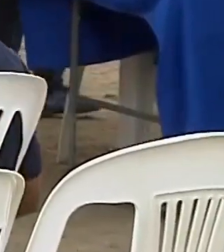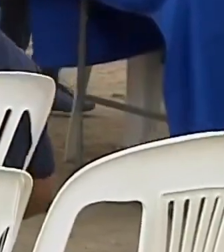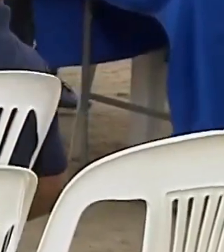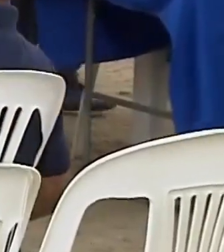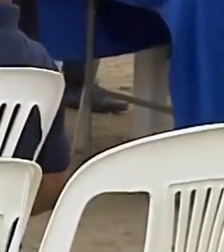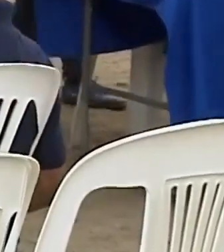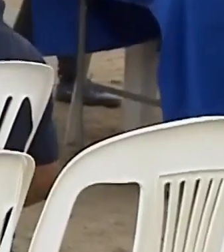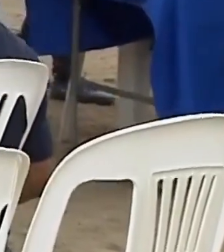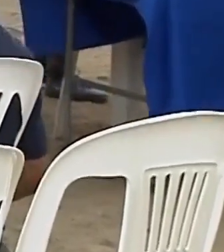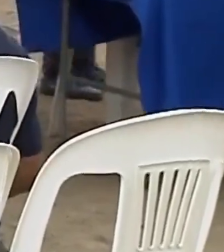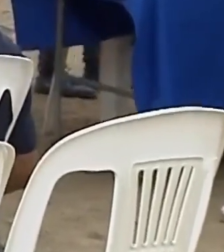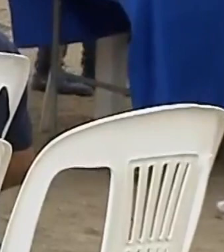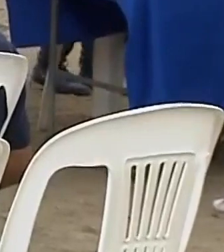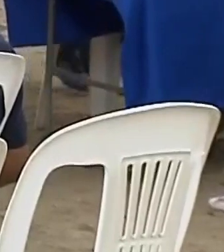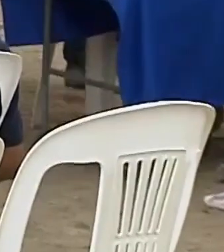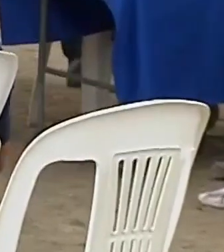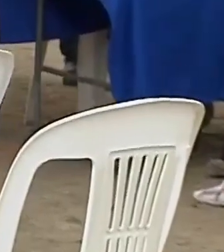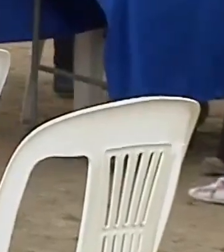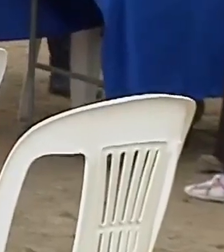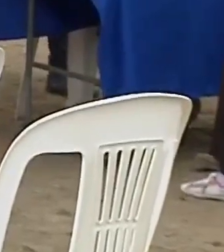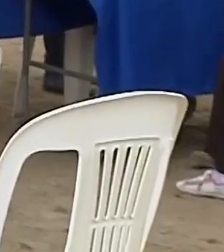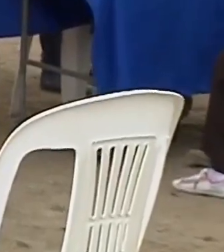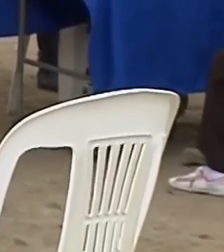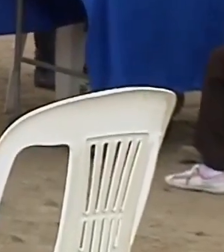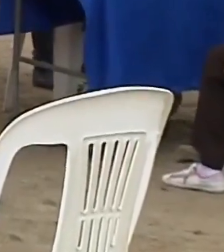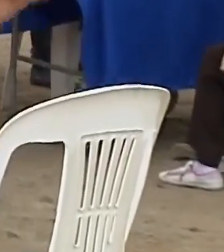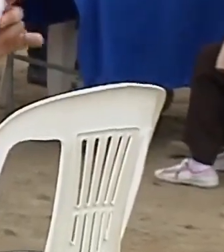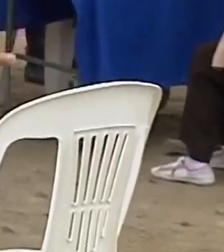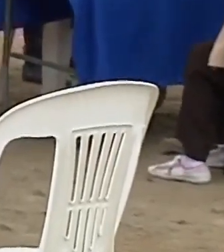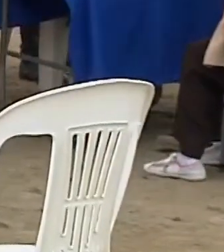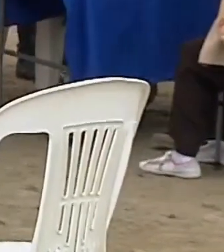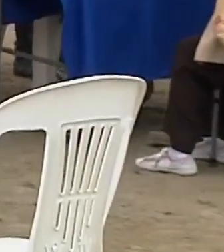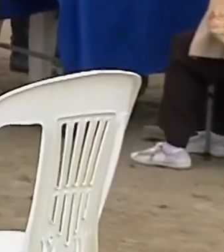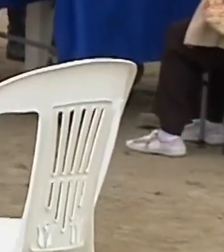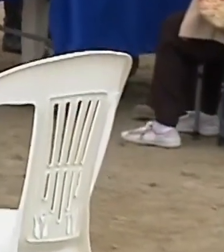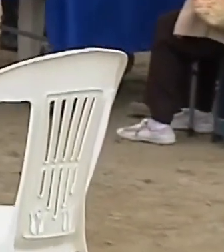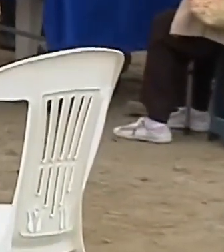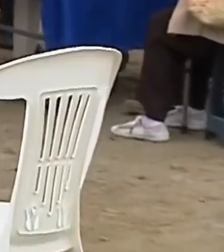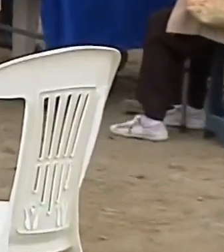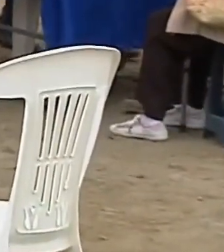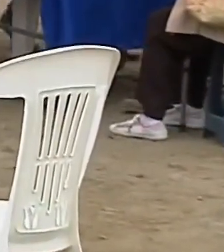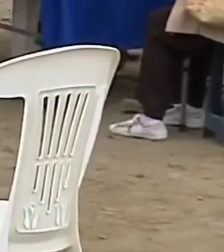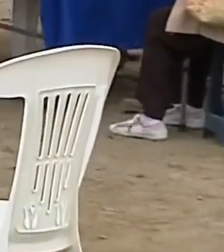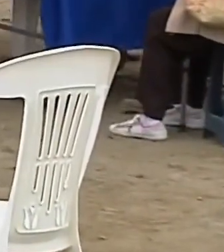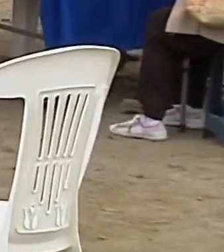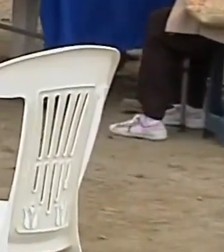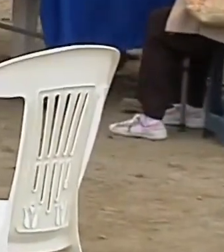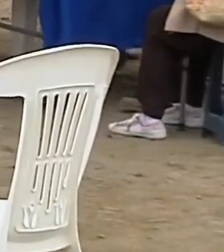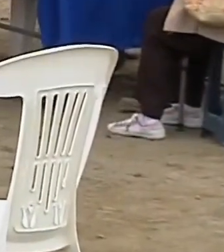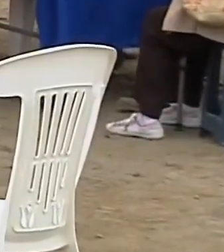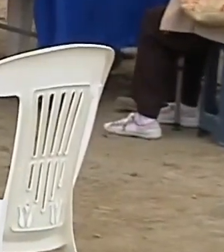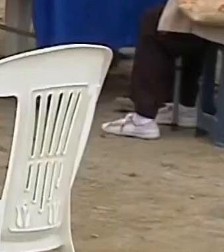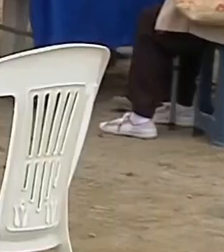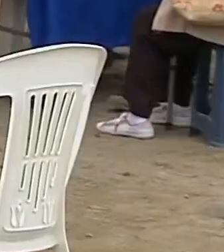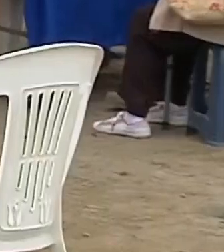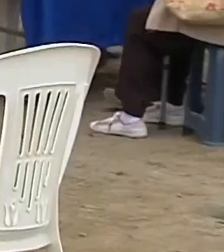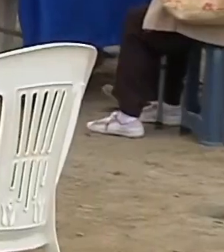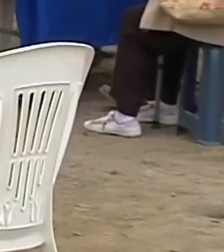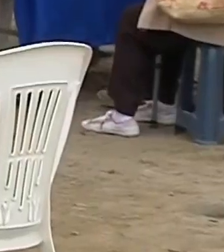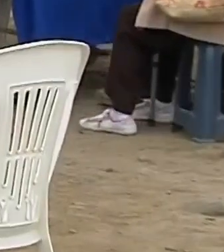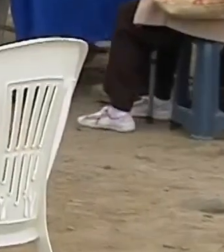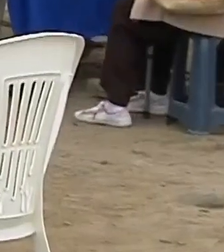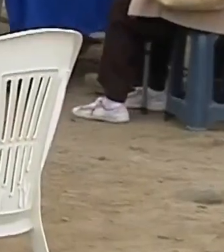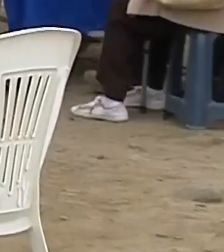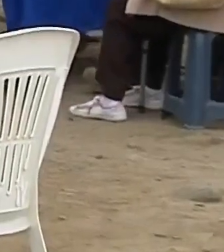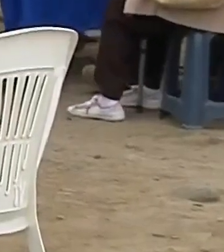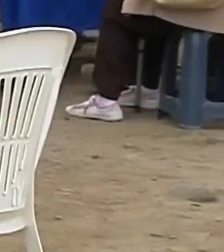como ustedes lo han mencionado, pues hablamos de campañas integrales. Es salir de la posta médica, salir del centro de salud y llevar la salud hacia las personas